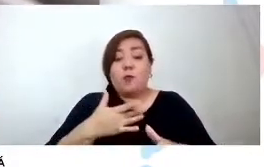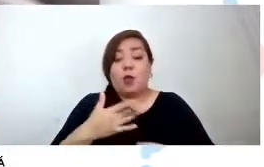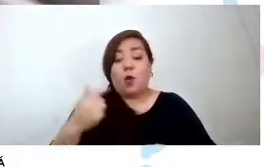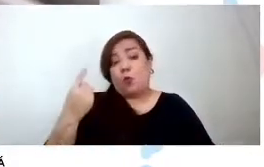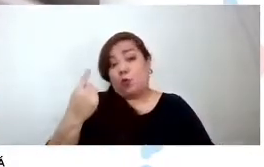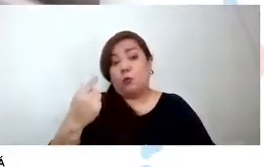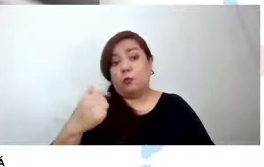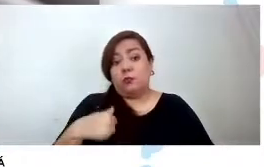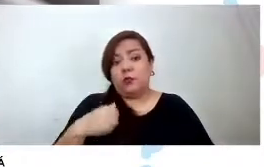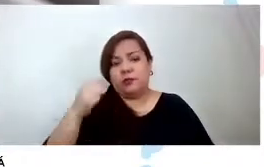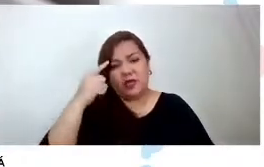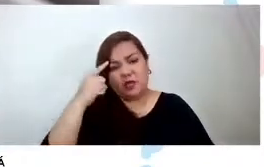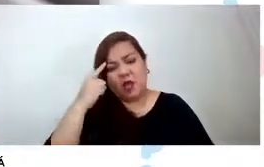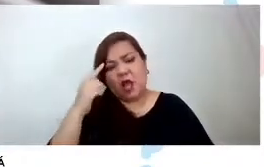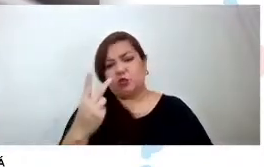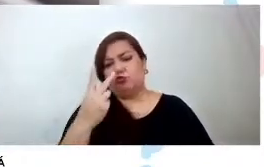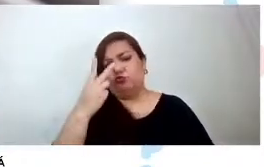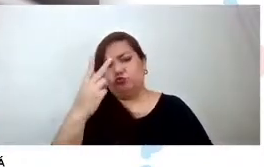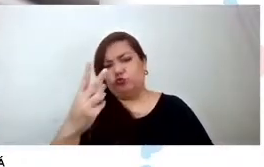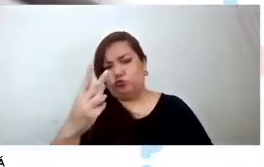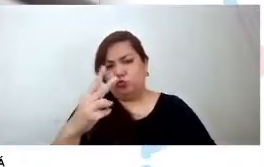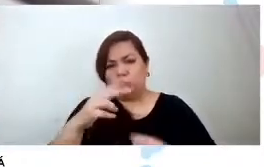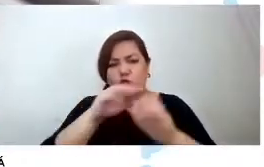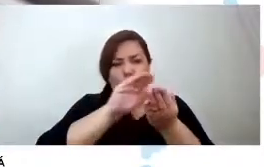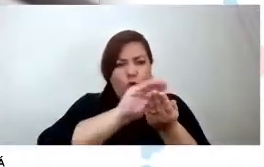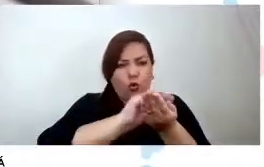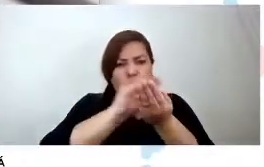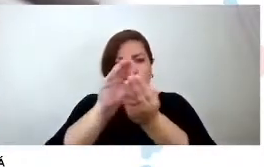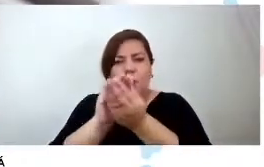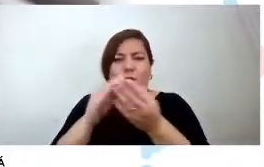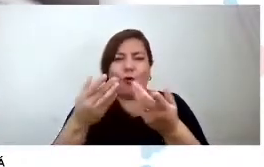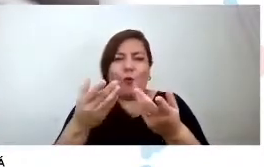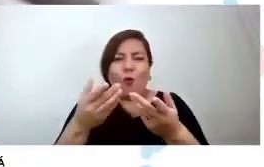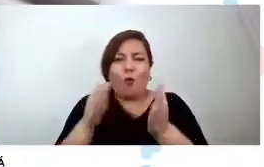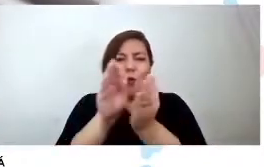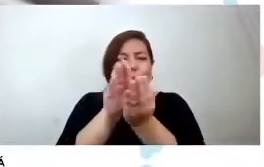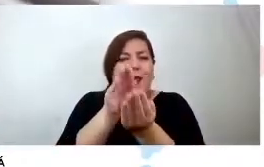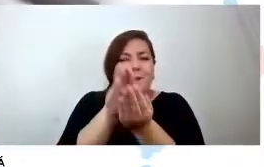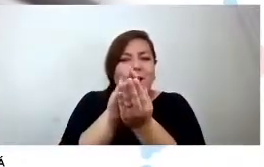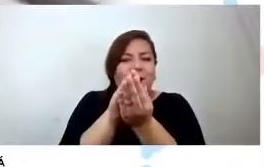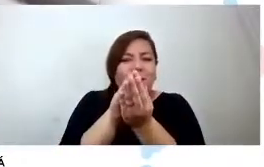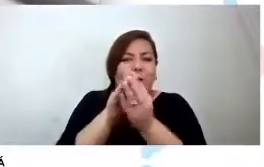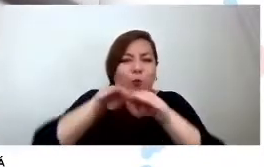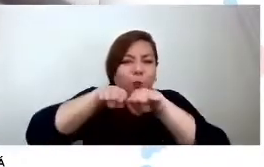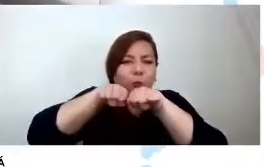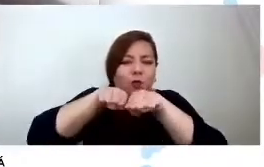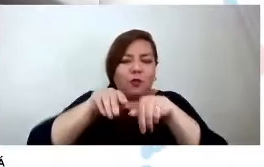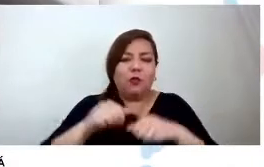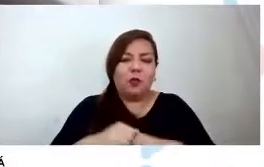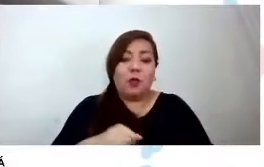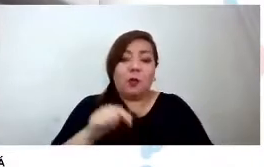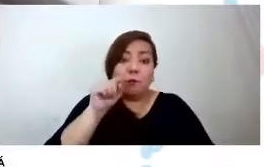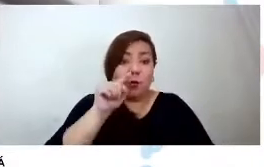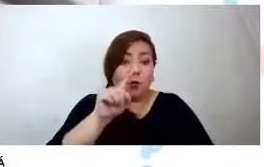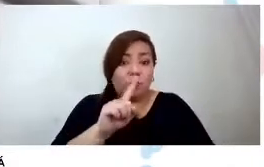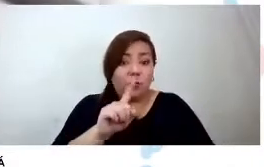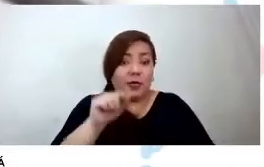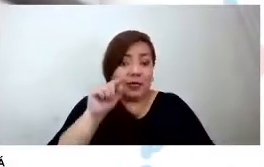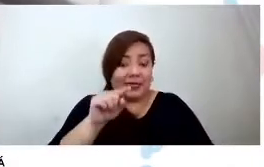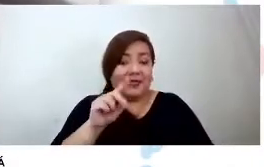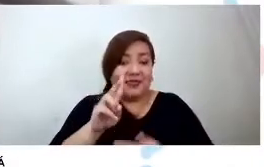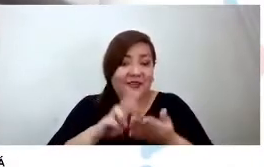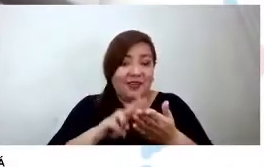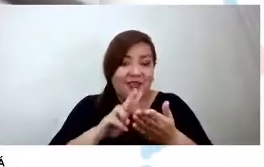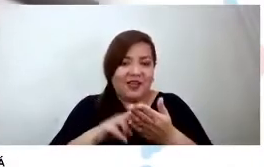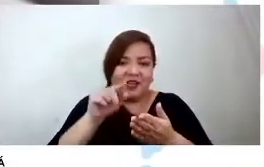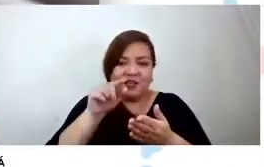dos conchitas, como una almeja, pero en realidad esto corresponde a lo que le llaman el opérculo, o sea, no, le llaman,